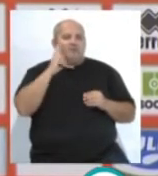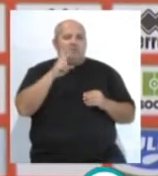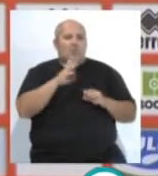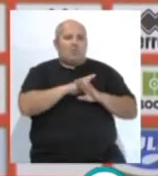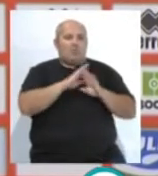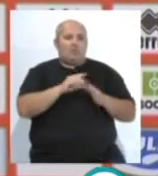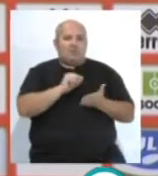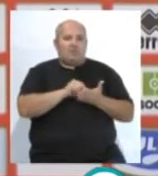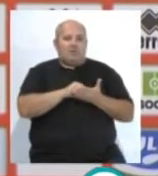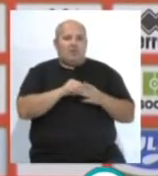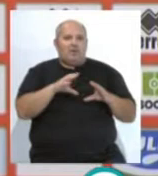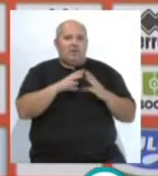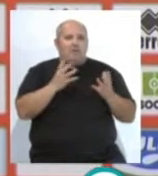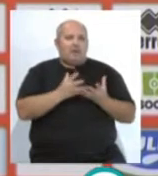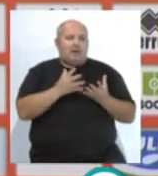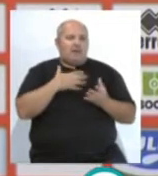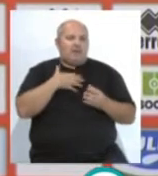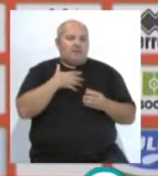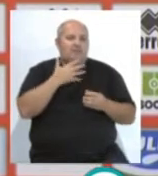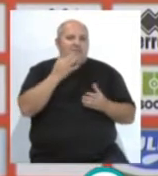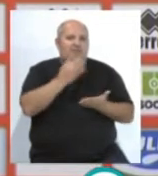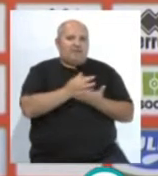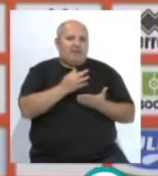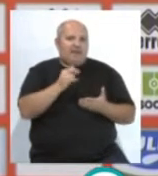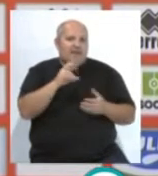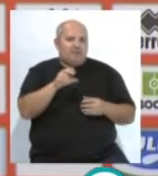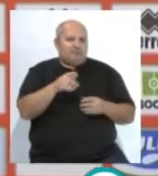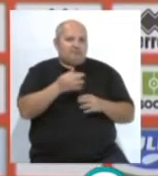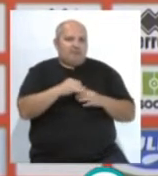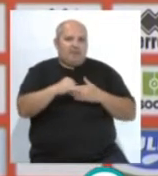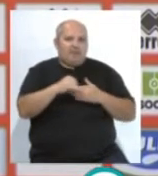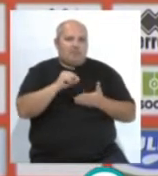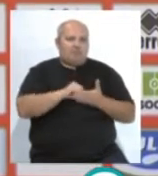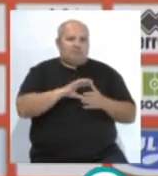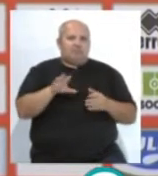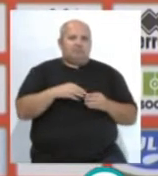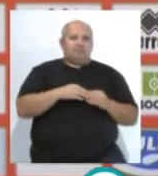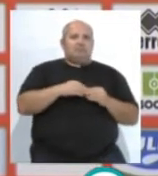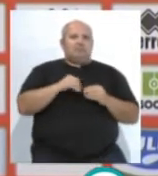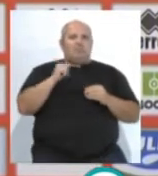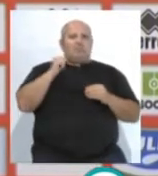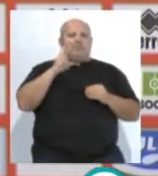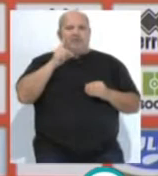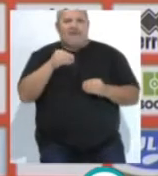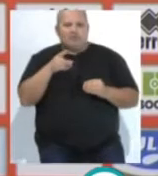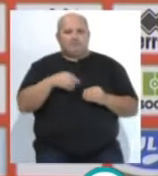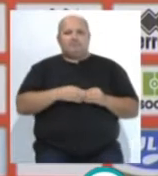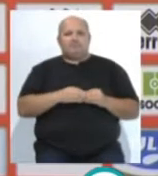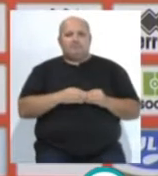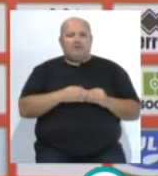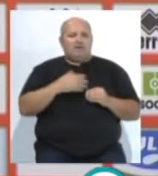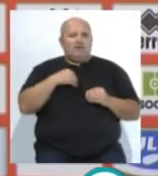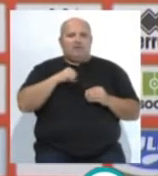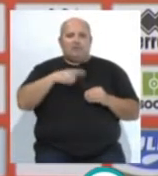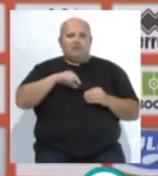el último minuto, un balón de Jairo en el córner y ha pitado falta en el punto de penalti. Eso no, hacía mucho tiempo que no lo veía. No